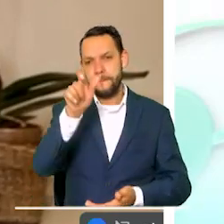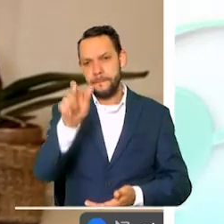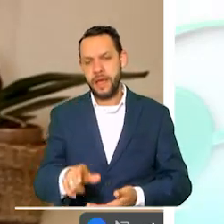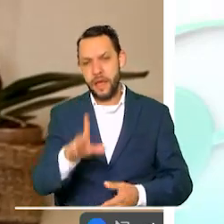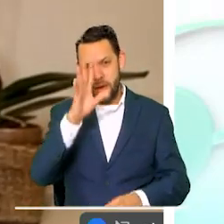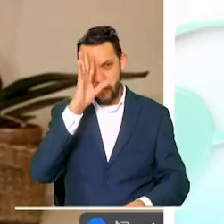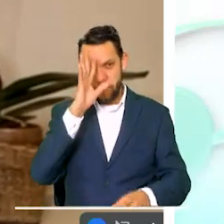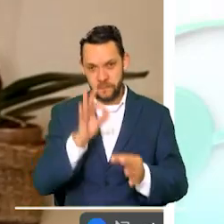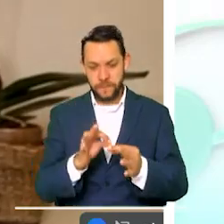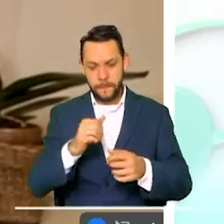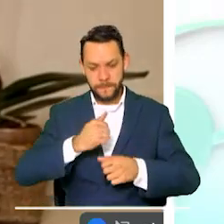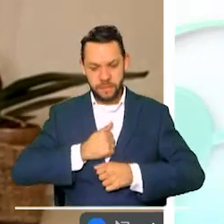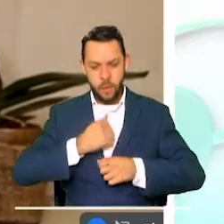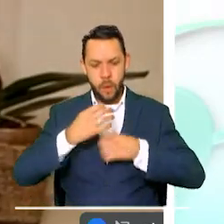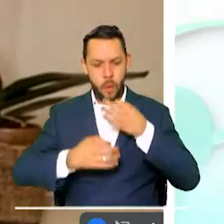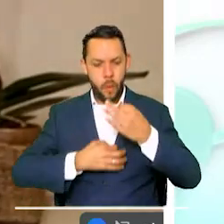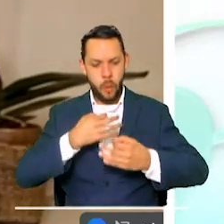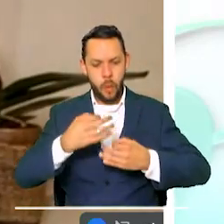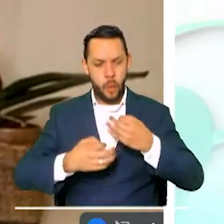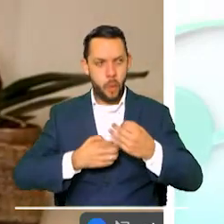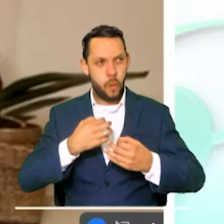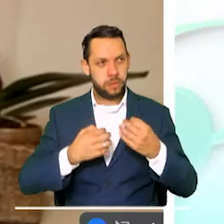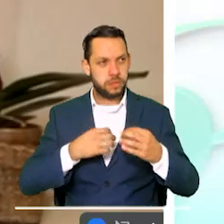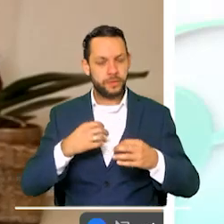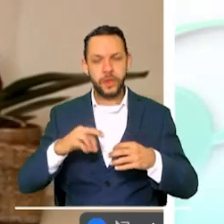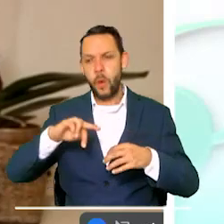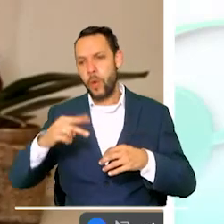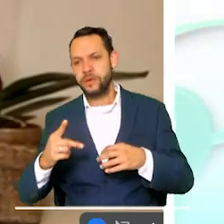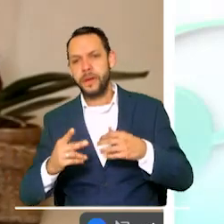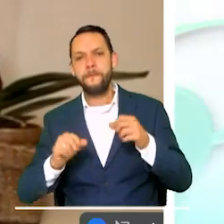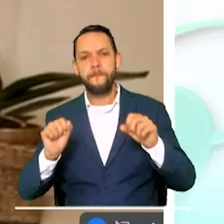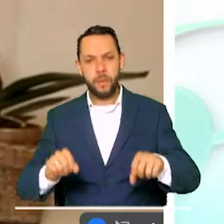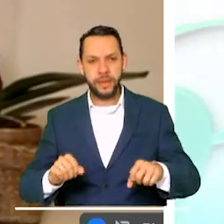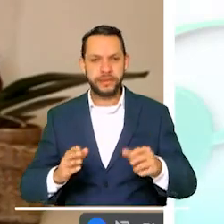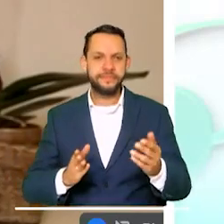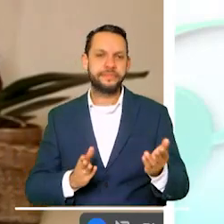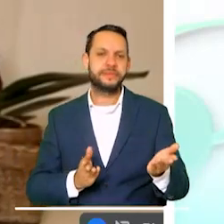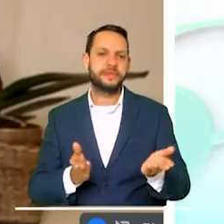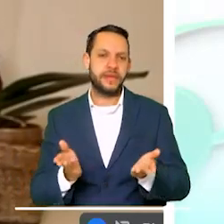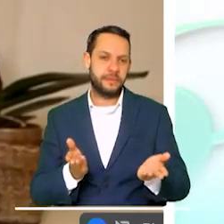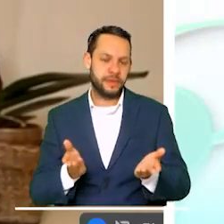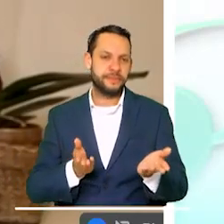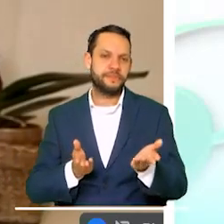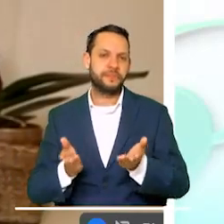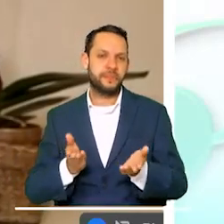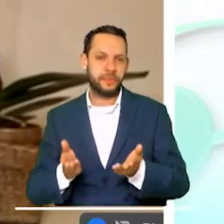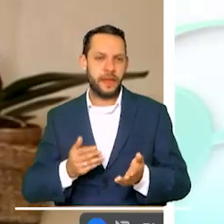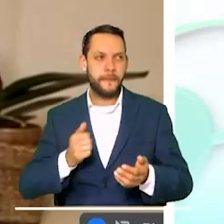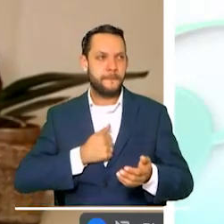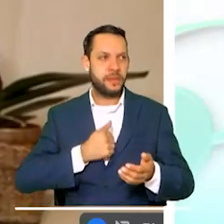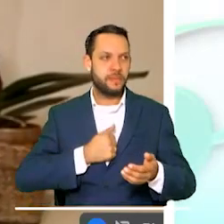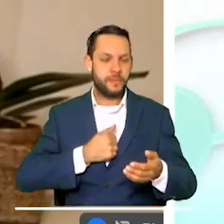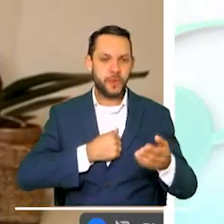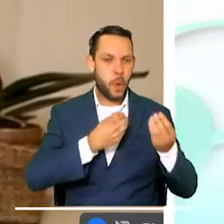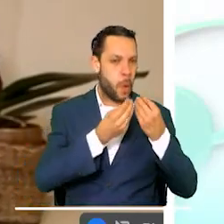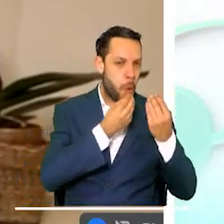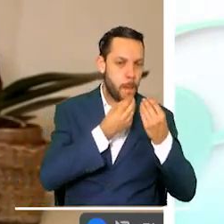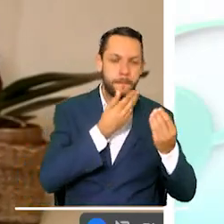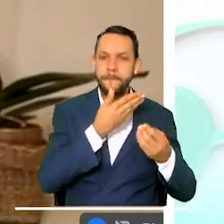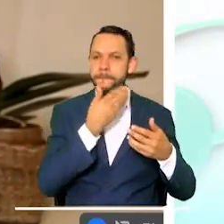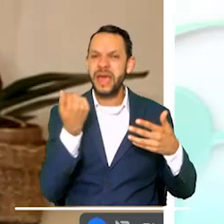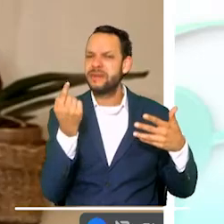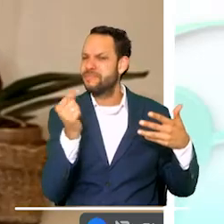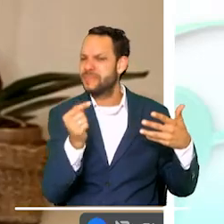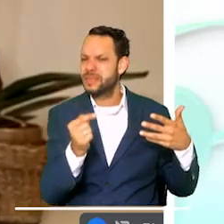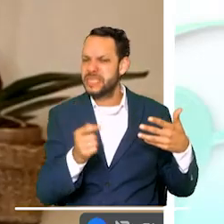con nosotros mismos para poder servir a los que tenemos al lado. Y esa lealtad empieza por comer lo mejor que podamos, por